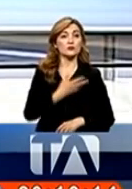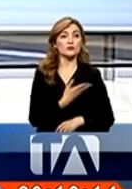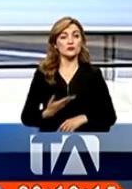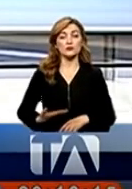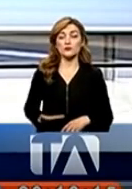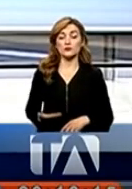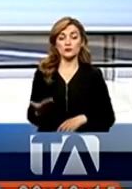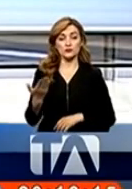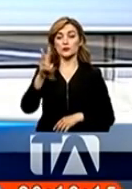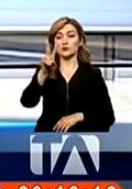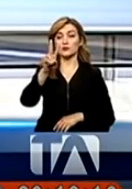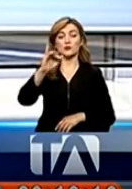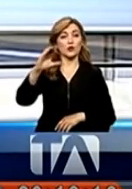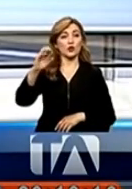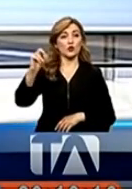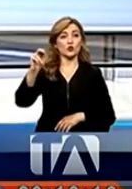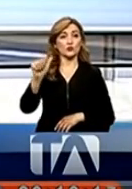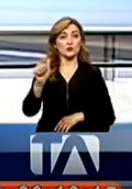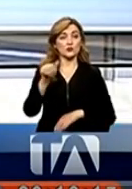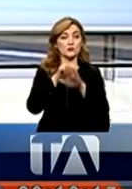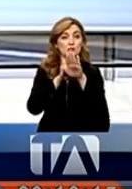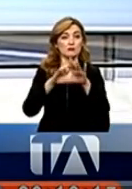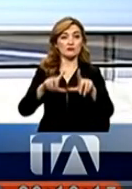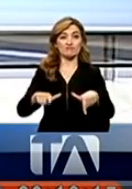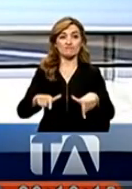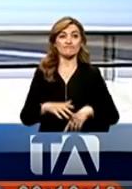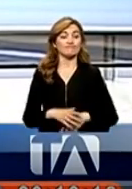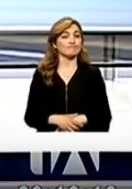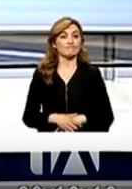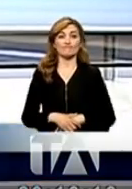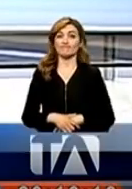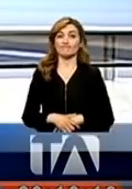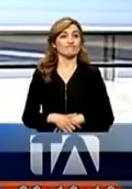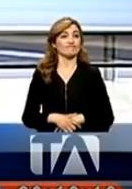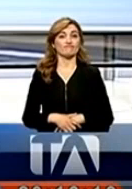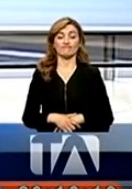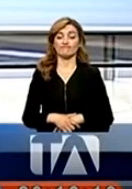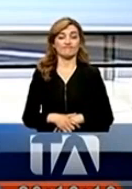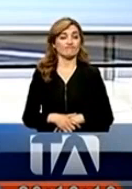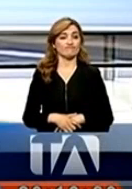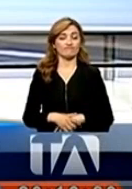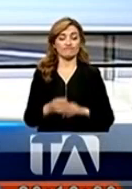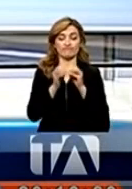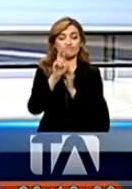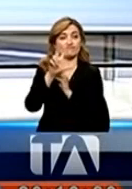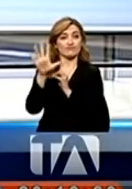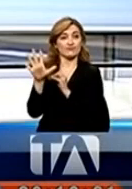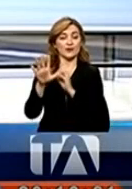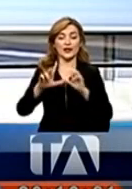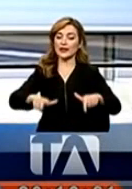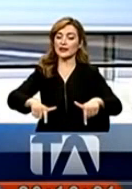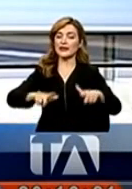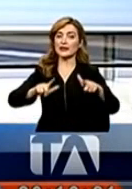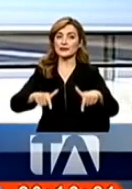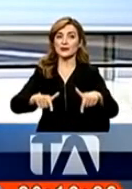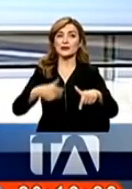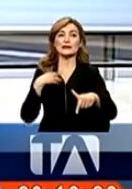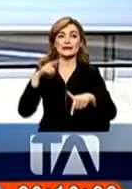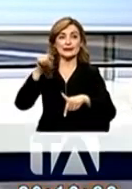María Alejandra Vicuña ya no tiene el respaldo del presidente de la República. En el oficialismo creen que Moreno debe tener una